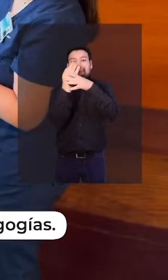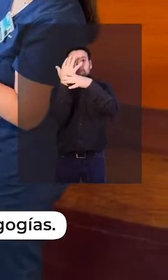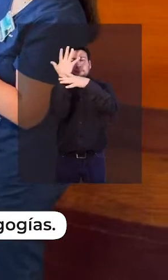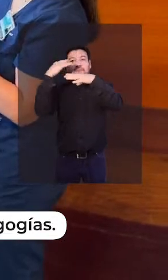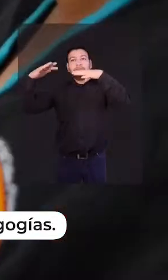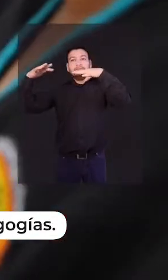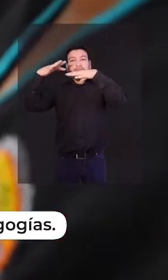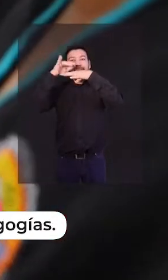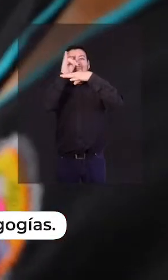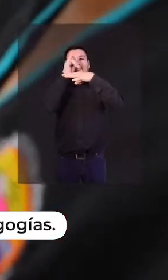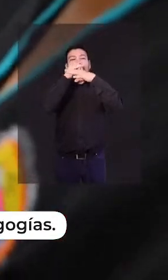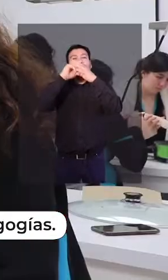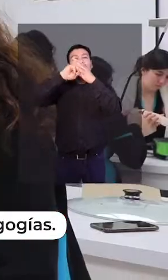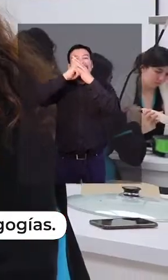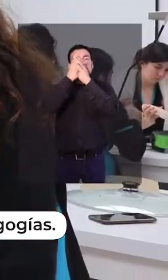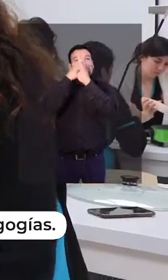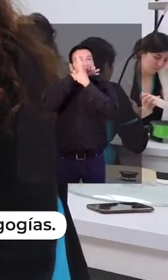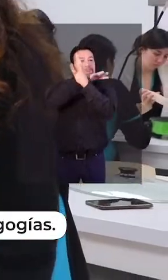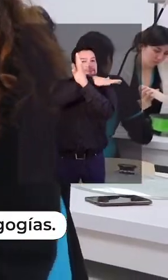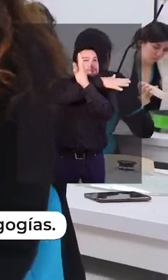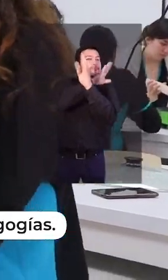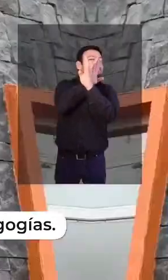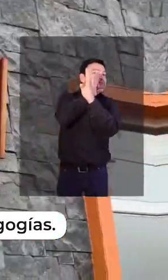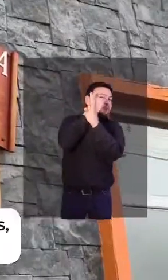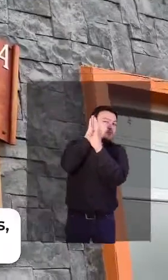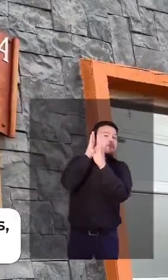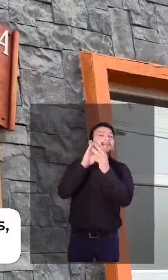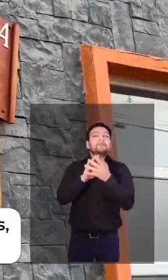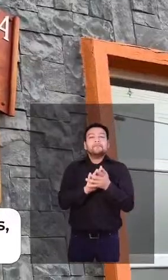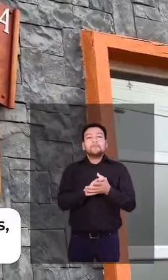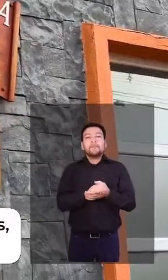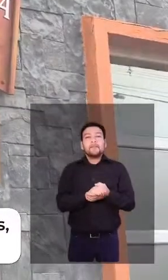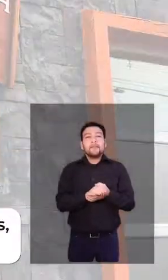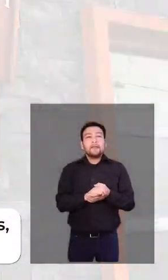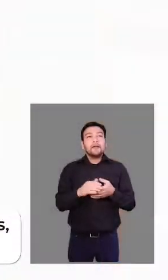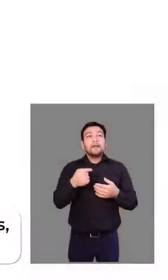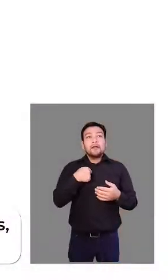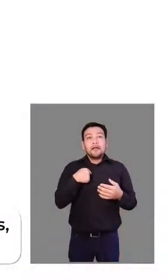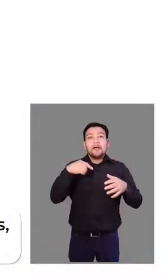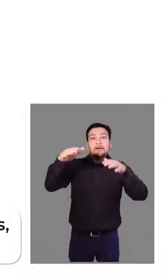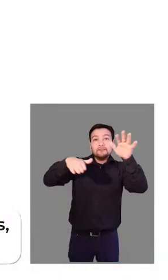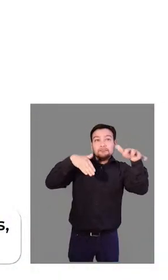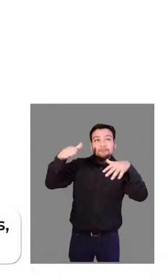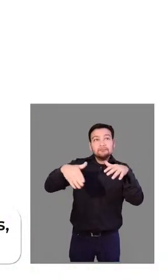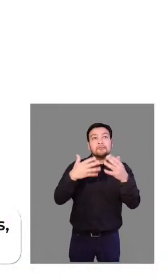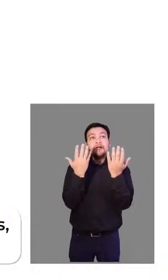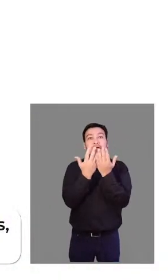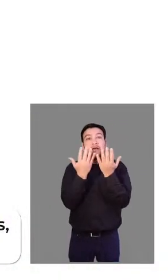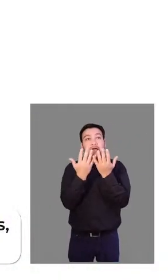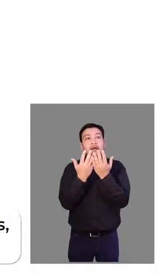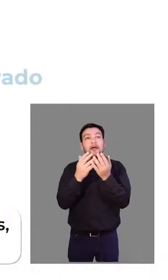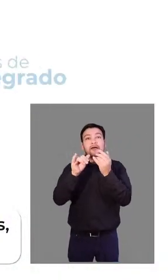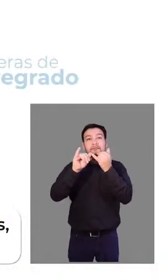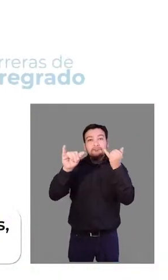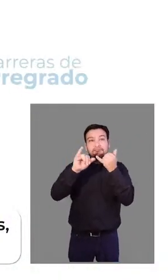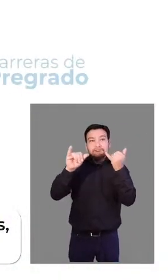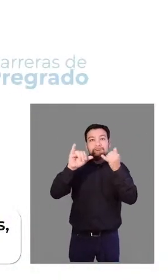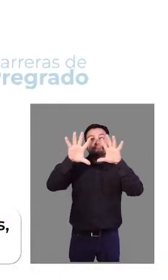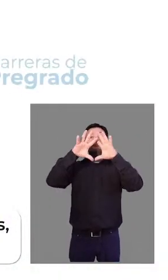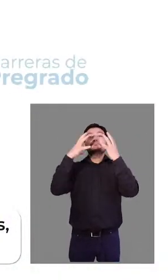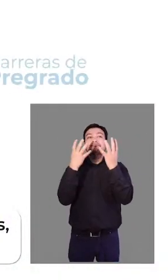ingeniería y tecnología y pedagogías. Nuestra universidad cuenta con 5 institutos, 5